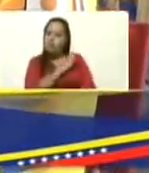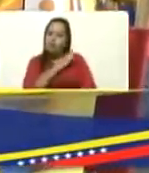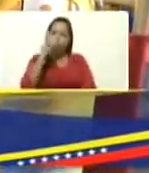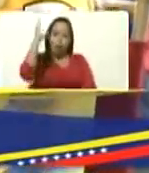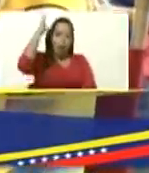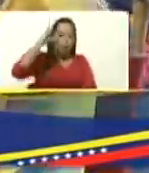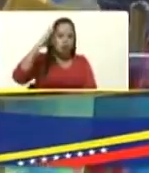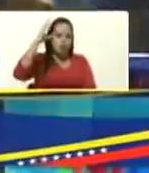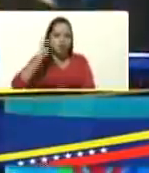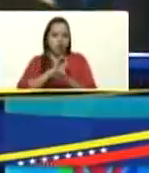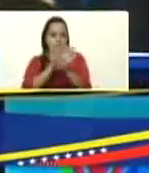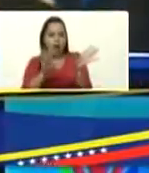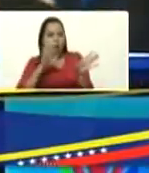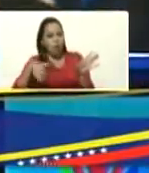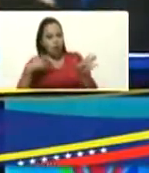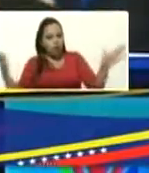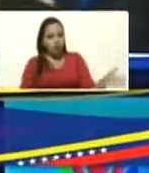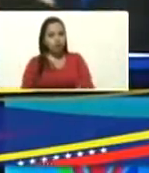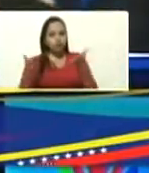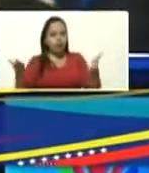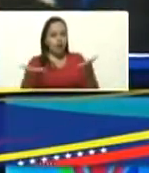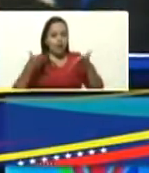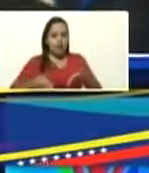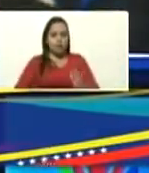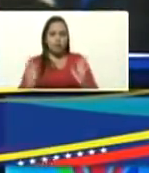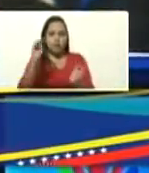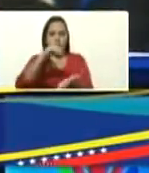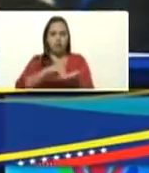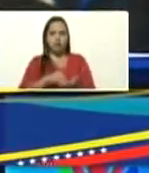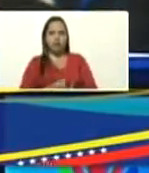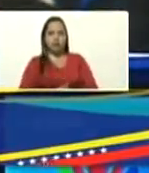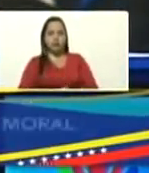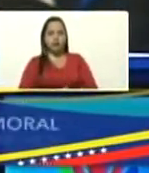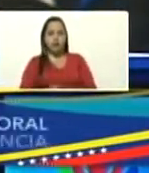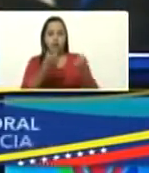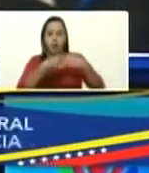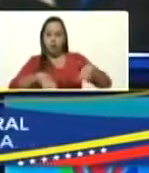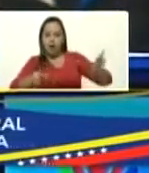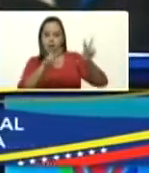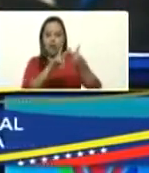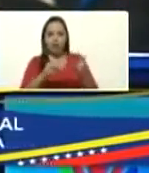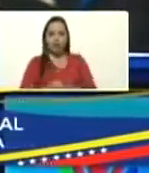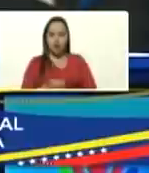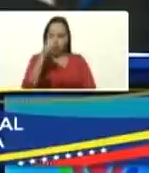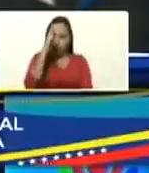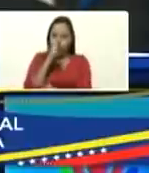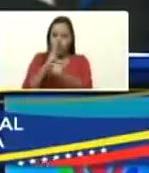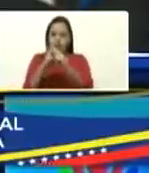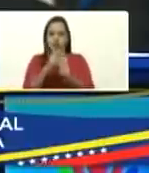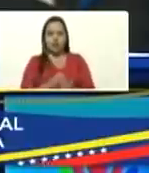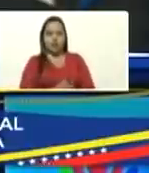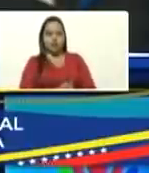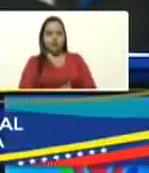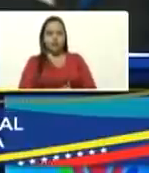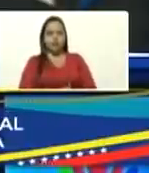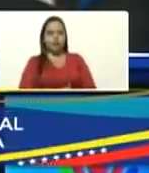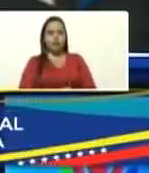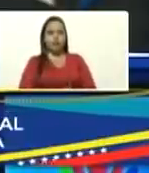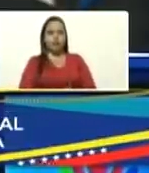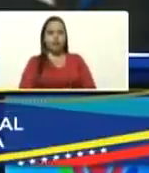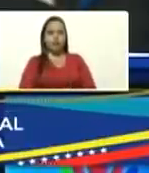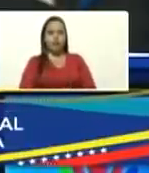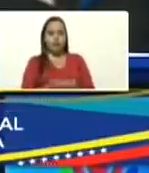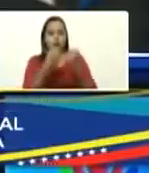conscientemente para estimular el renacimiento de los valores de la honestidad, de